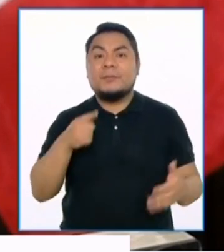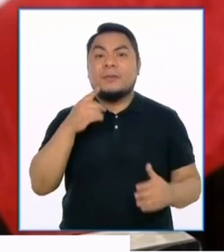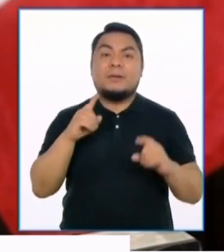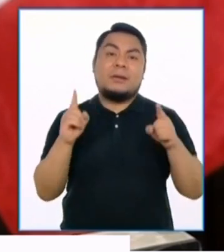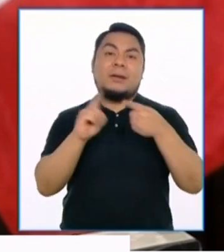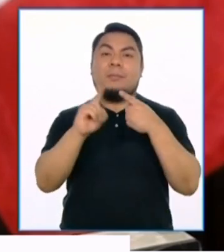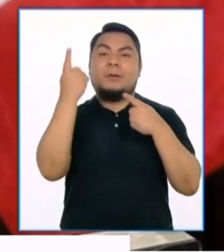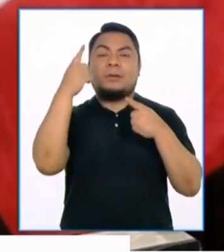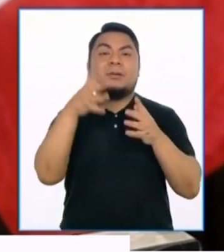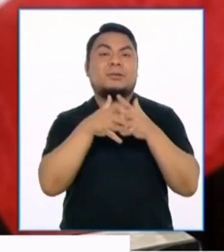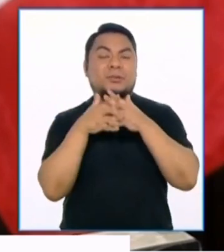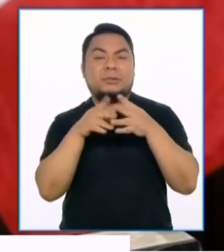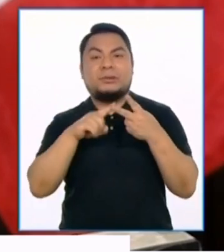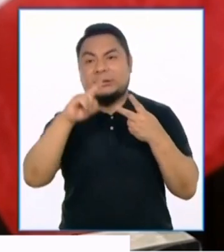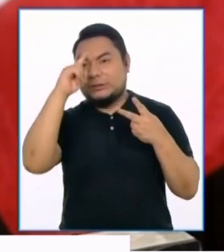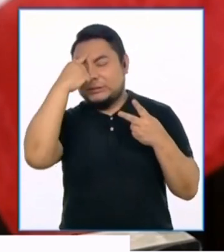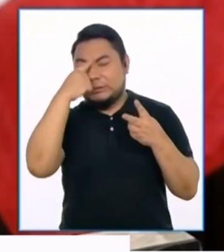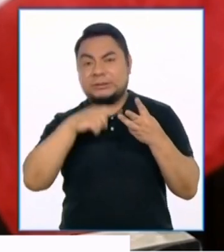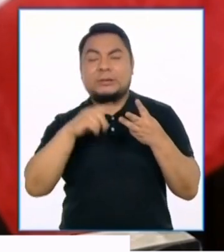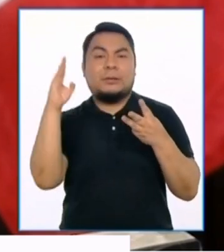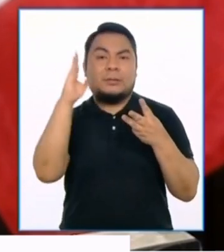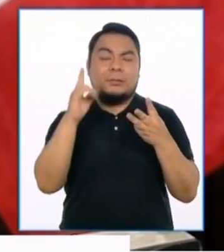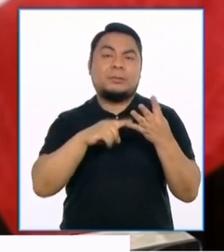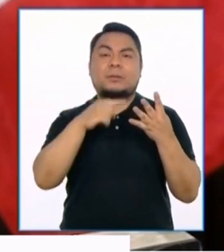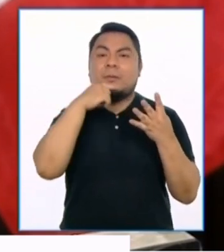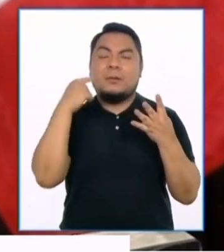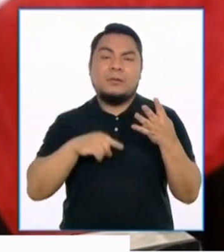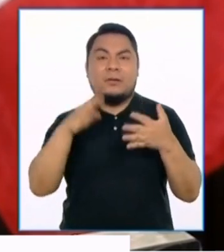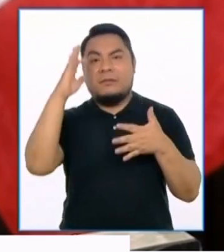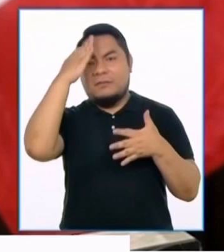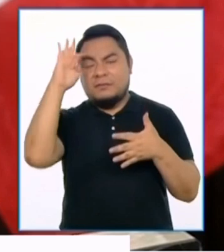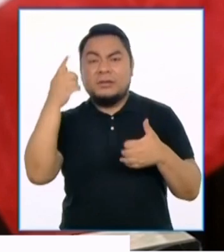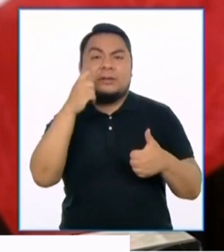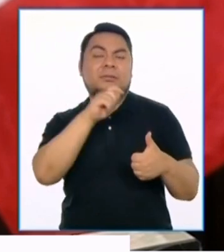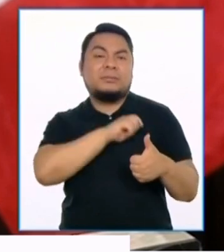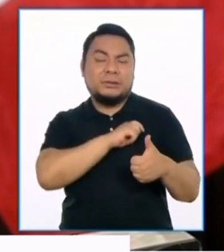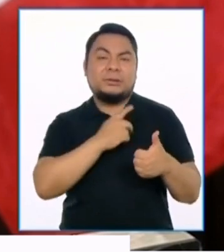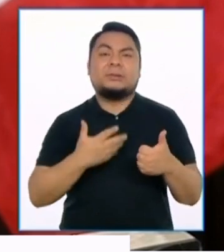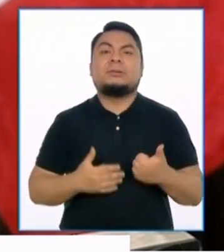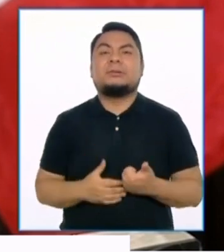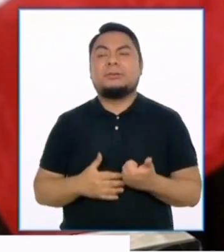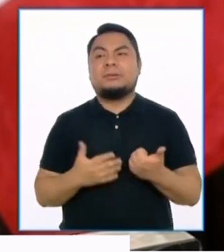cabeza Estados Unidos, sigue India, Brasil, Rusia, Francia, España,